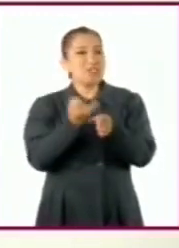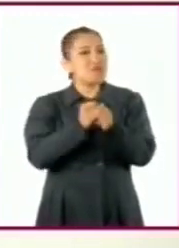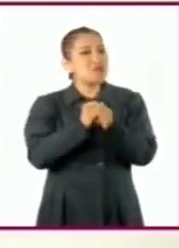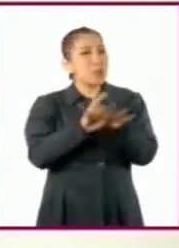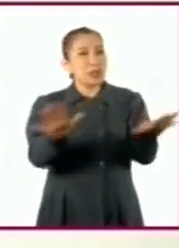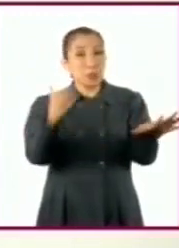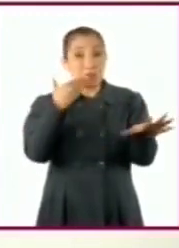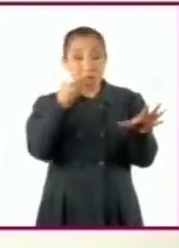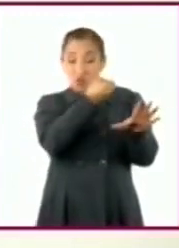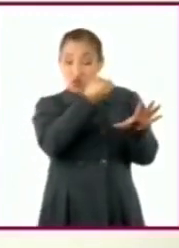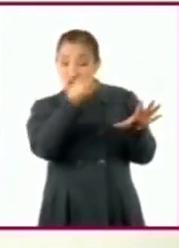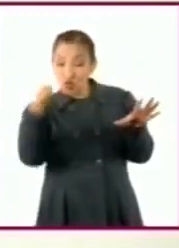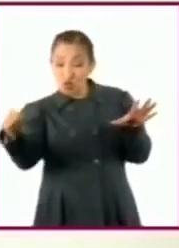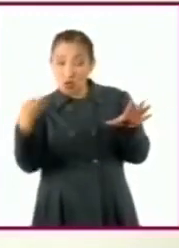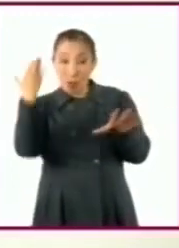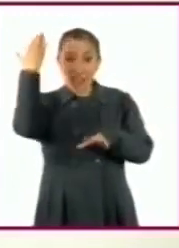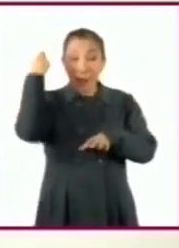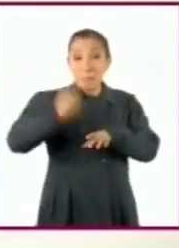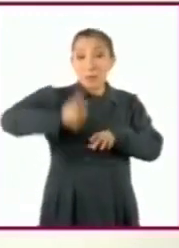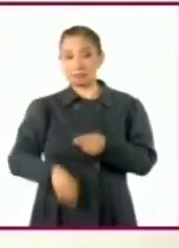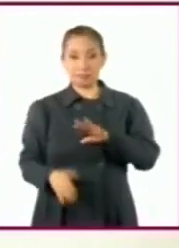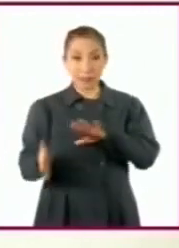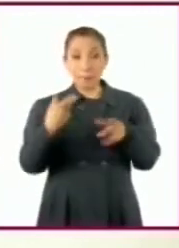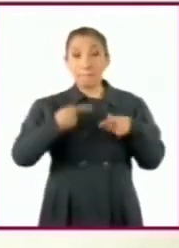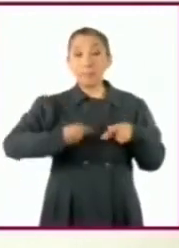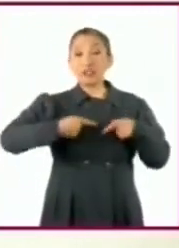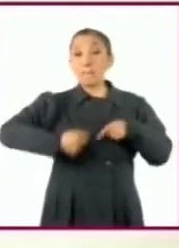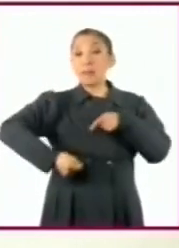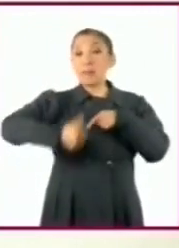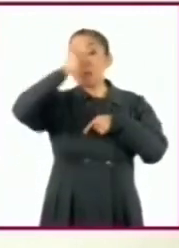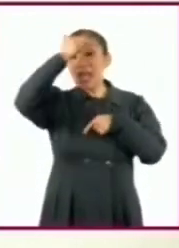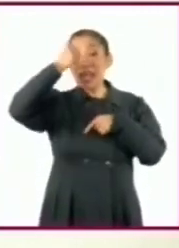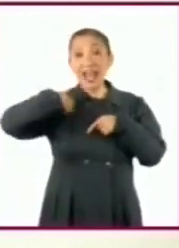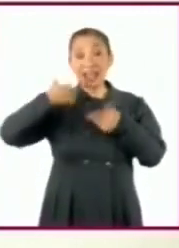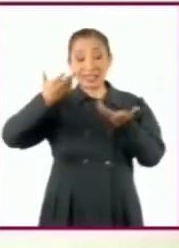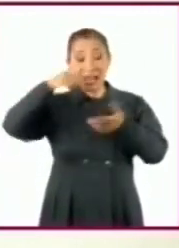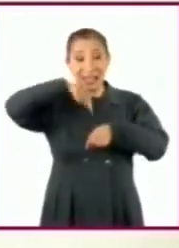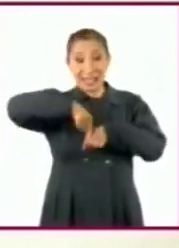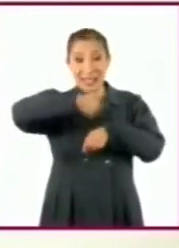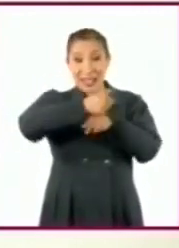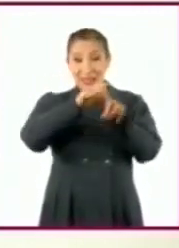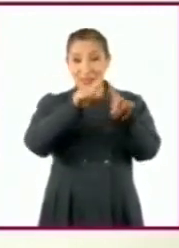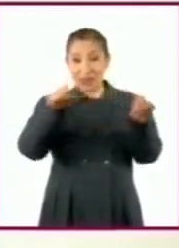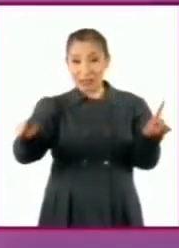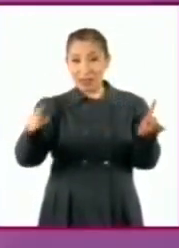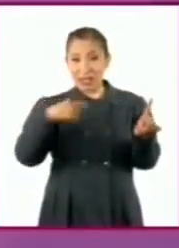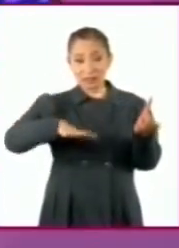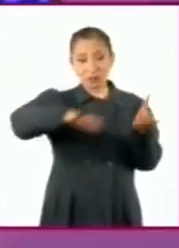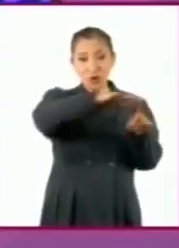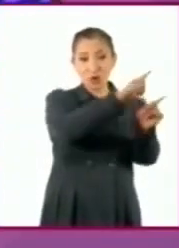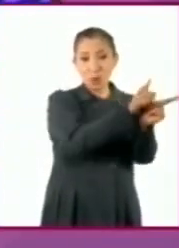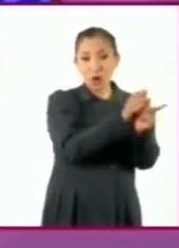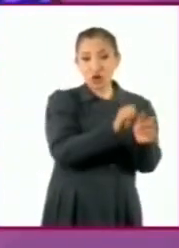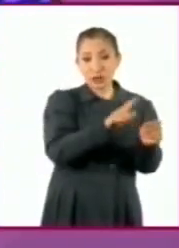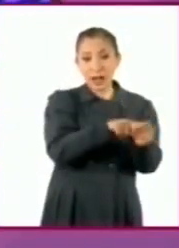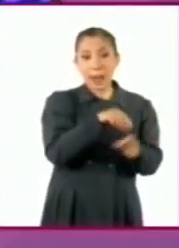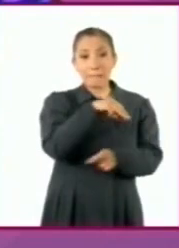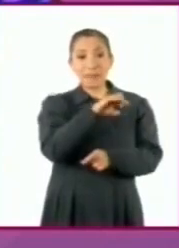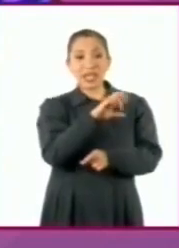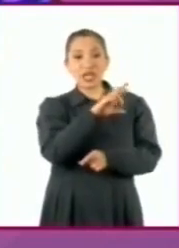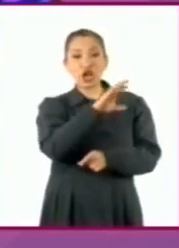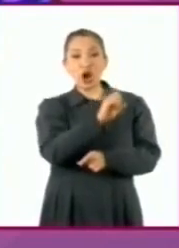puntas Clovis. Esto refuerza la hipótesis de que los antiguos cazadores entraron a México por Sonora, una tesis que ha venido defendiendo